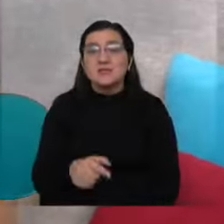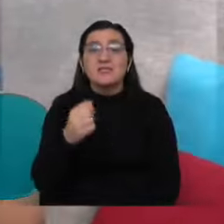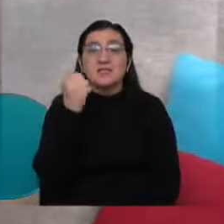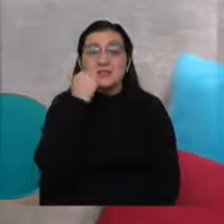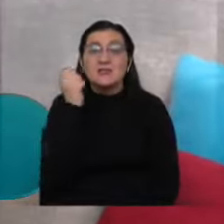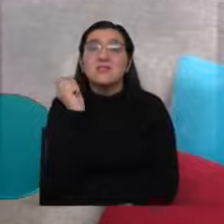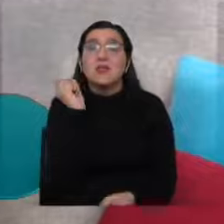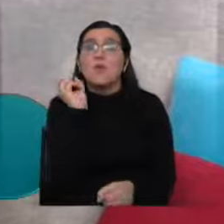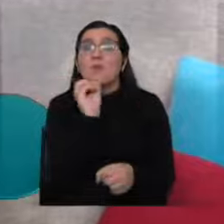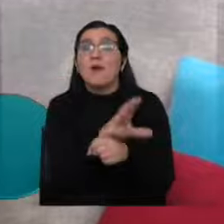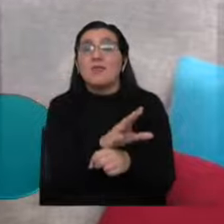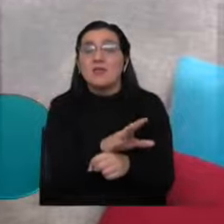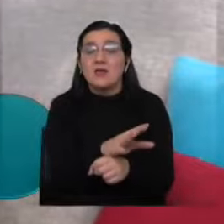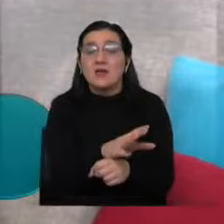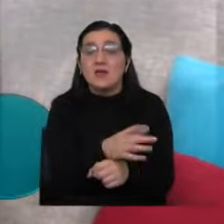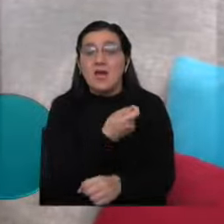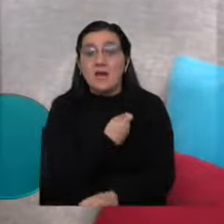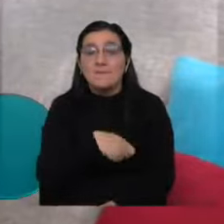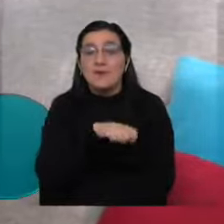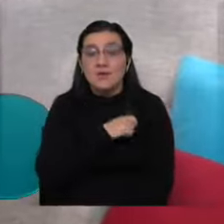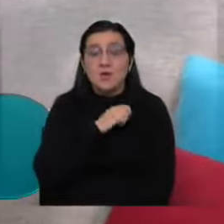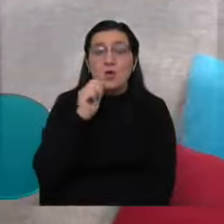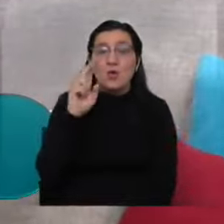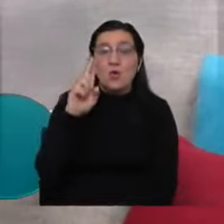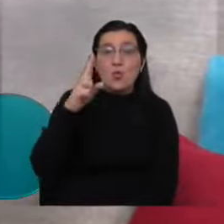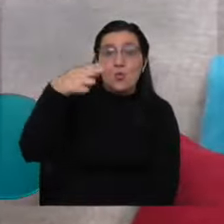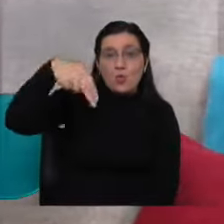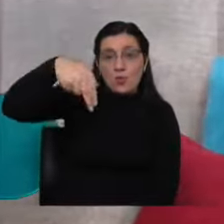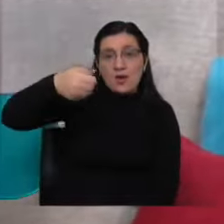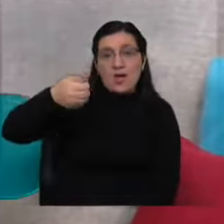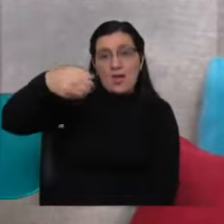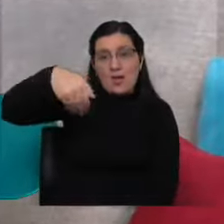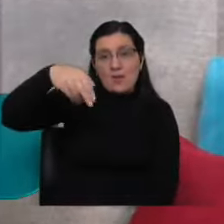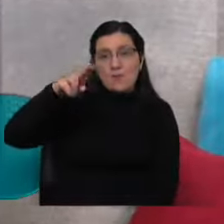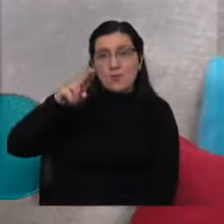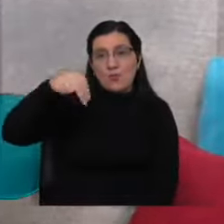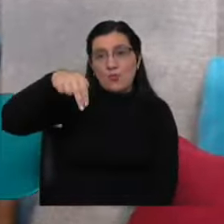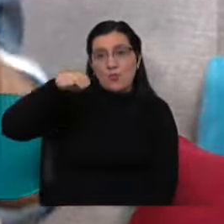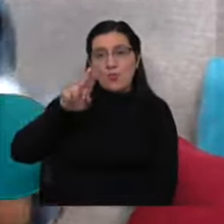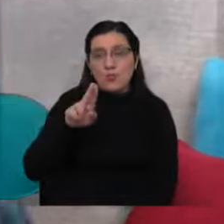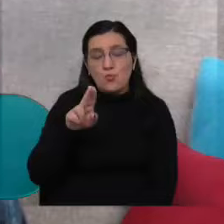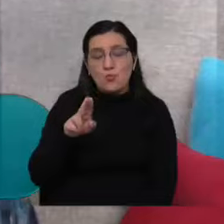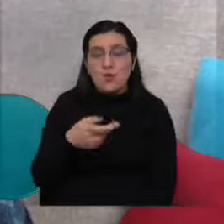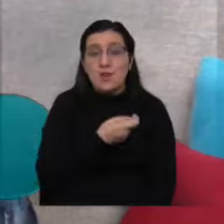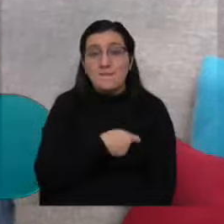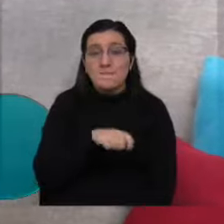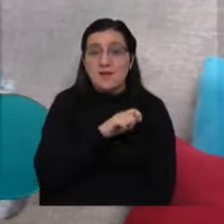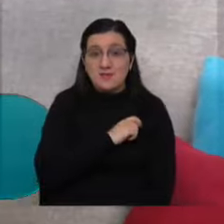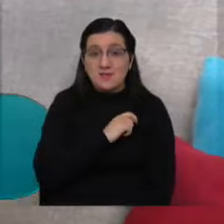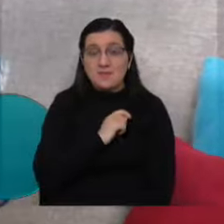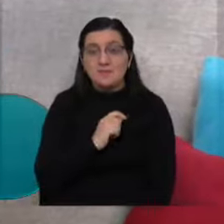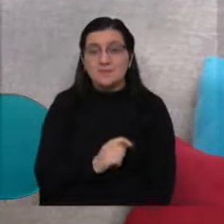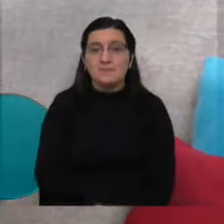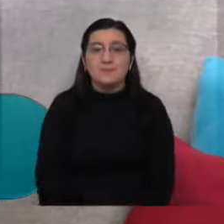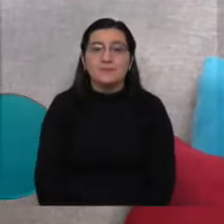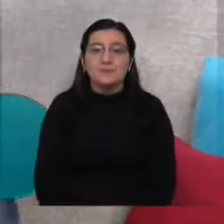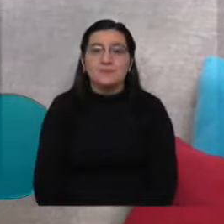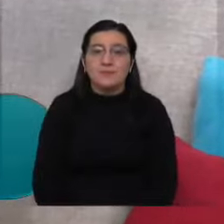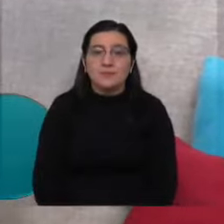mandárselo a unamuno a España unamuno ustedes acan que nosotros cuando hablamos del Martín fierro habíamos visto que acá en el río del pate se lo había como denostado